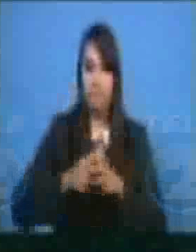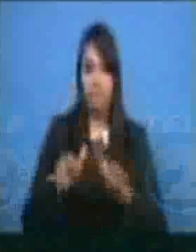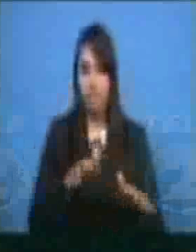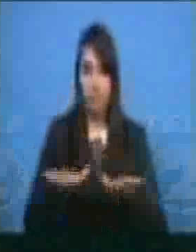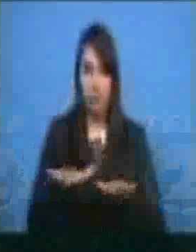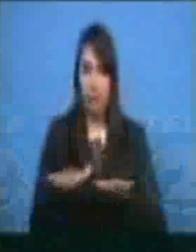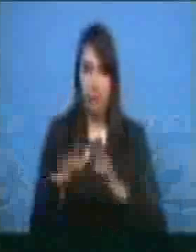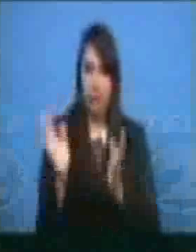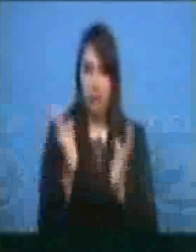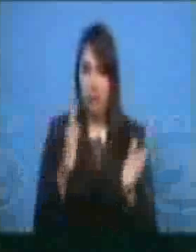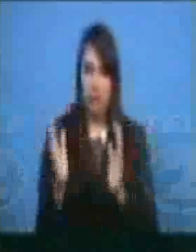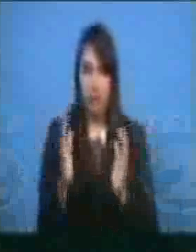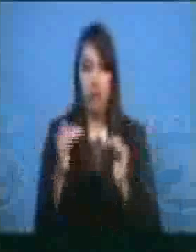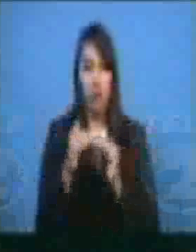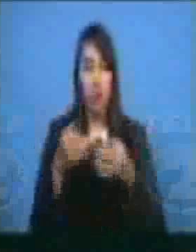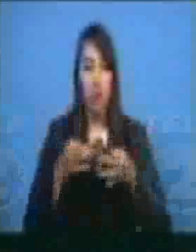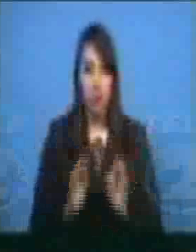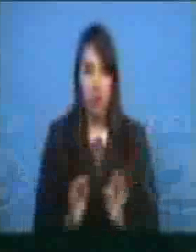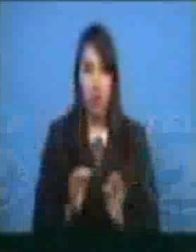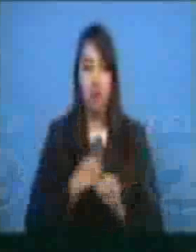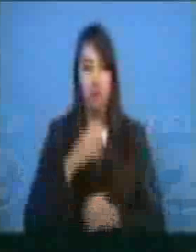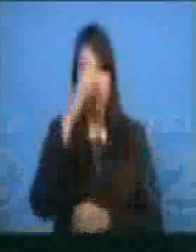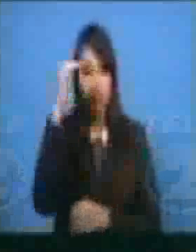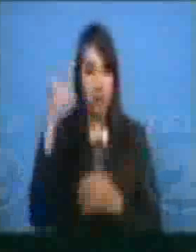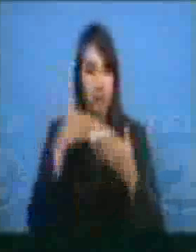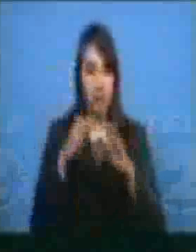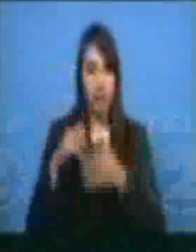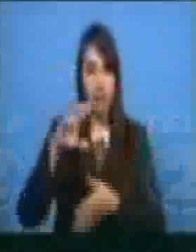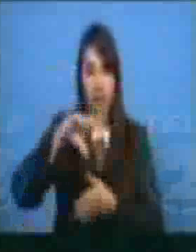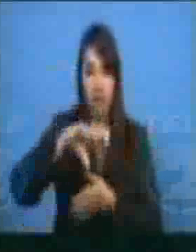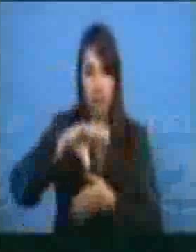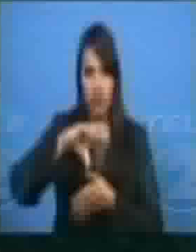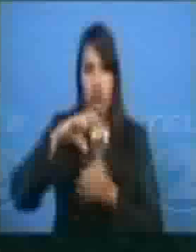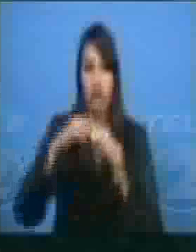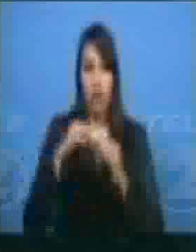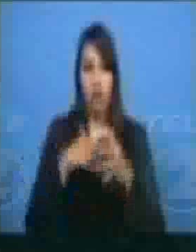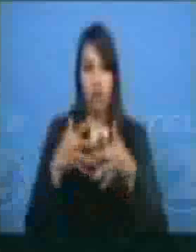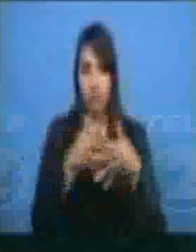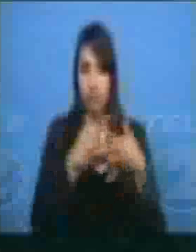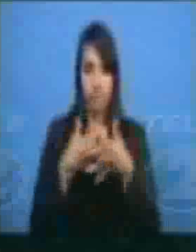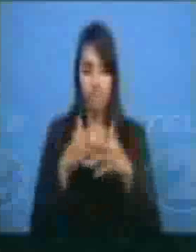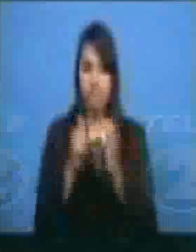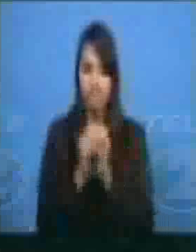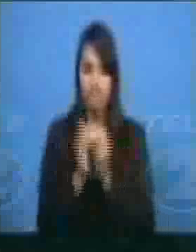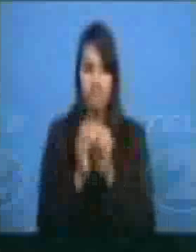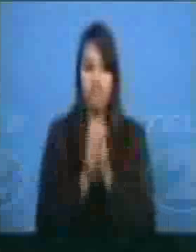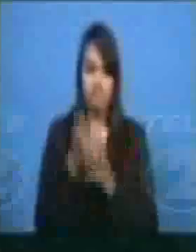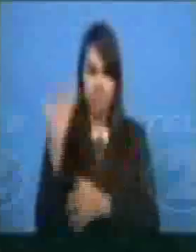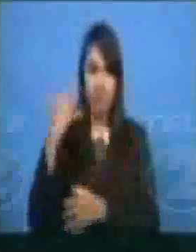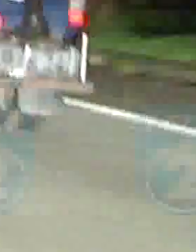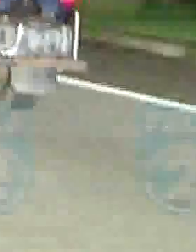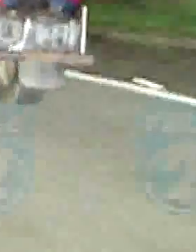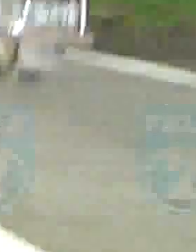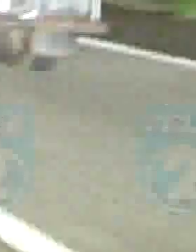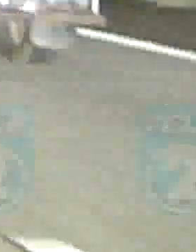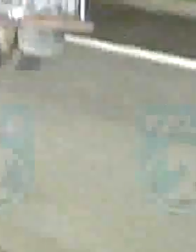terremoto. De igual manera, a los países del Caribe y Estados Unidos que han sido afectados por los huracanes.